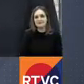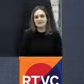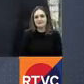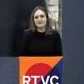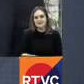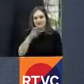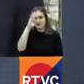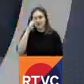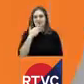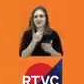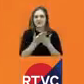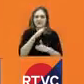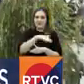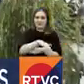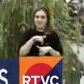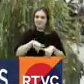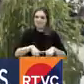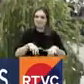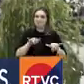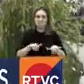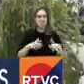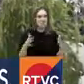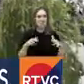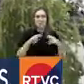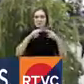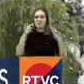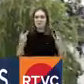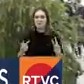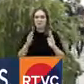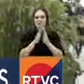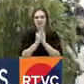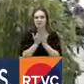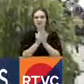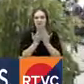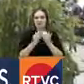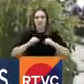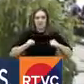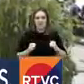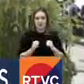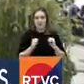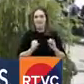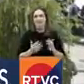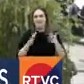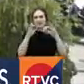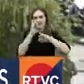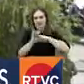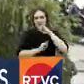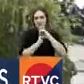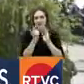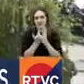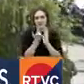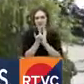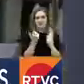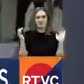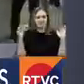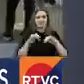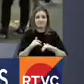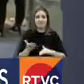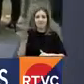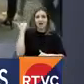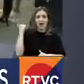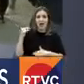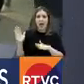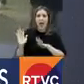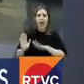Compañeros, buenas tardes. Seguimos en Corferias, como ustedes lo dicen, en la Feria Internacional del Libro de Bogotá. Esta es la fiesta de los libros, el regreso después de 2 años. Y